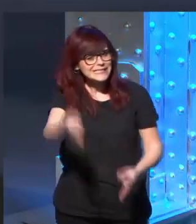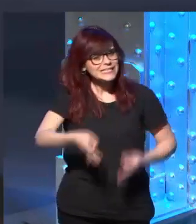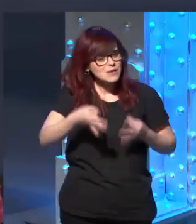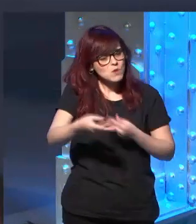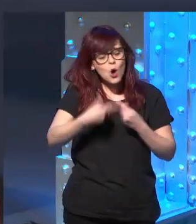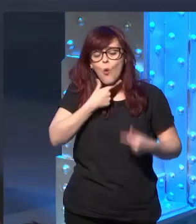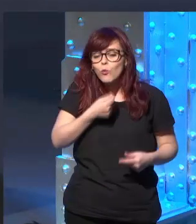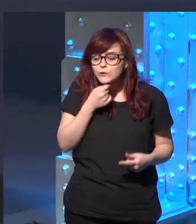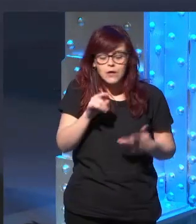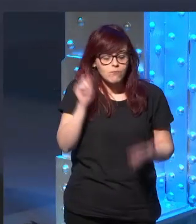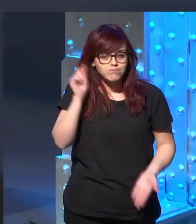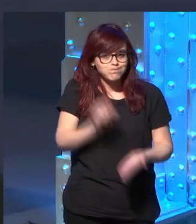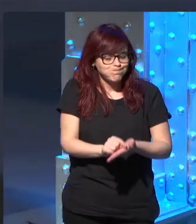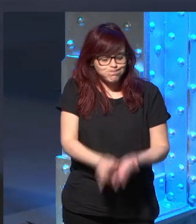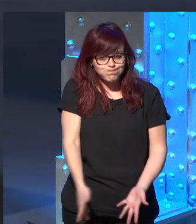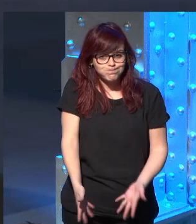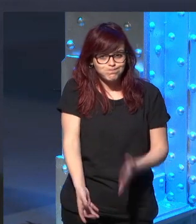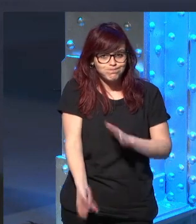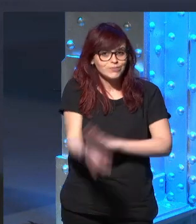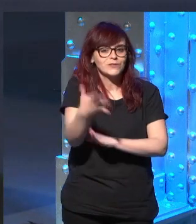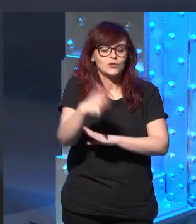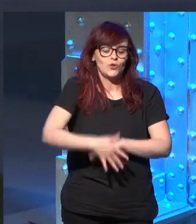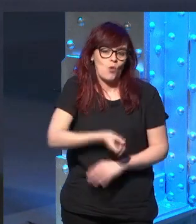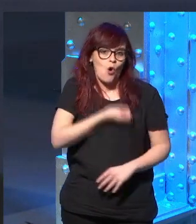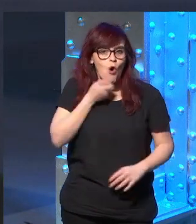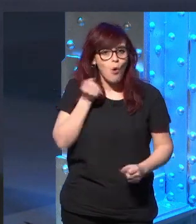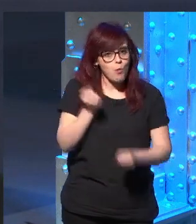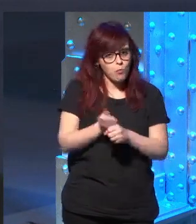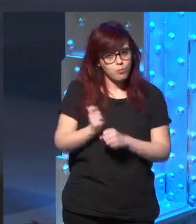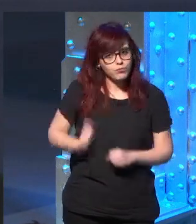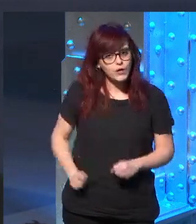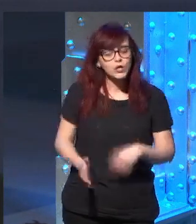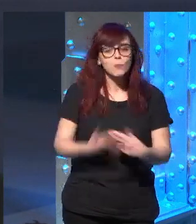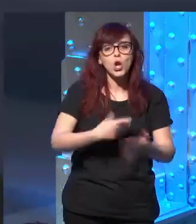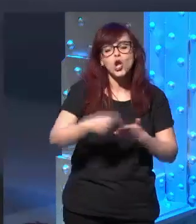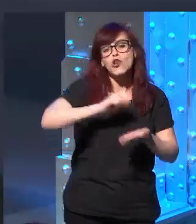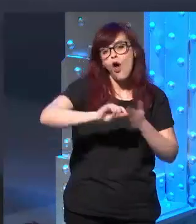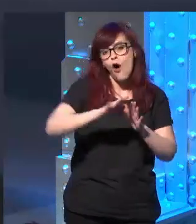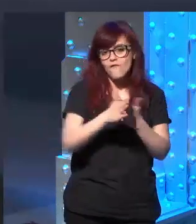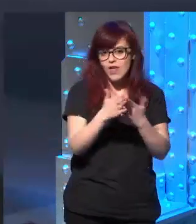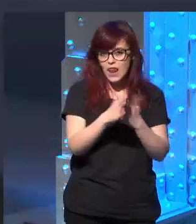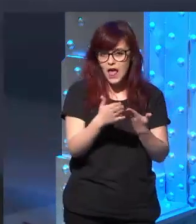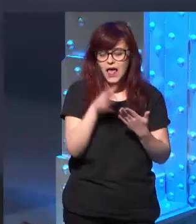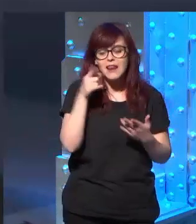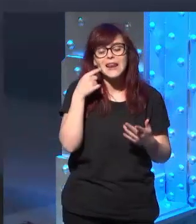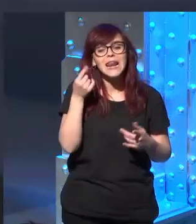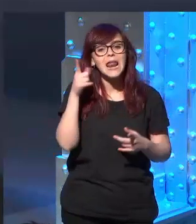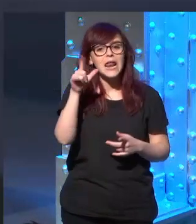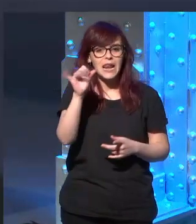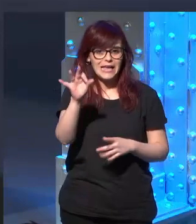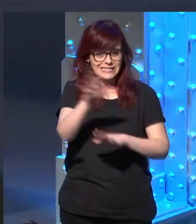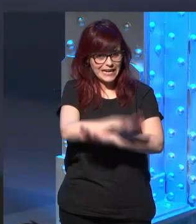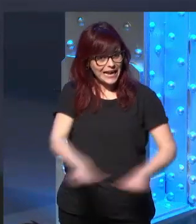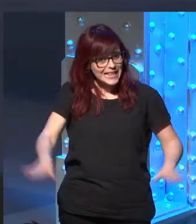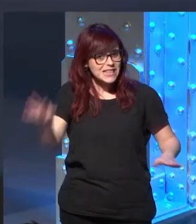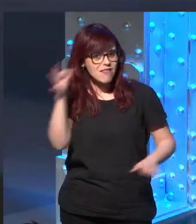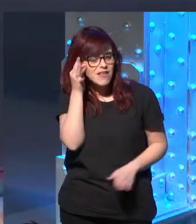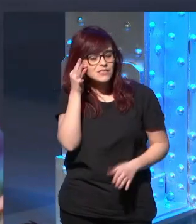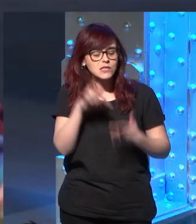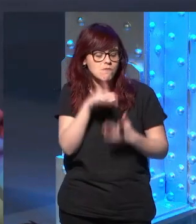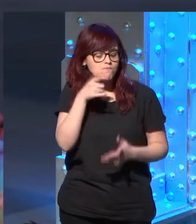siempre, de pronto es mi oficio. Soy autora de una novela que se llama Las niñas prodigio y